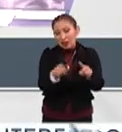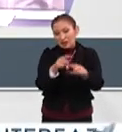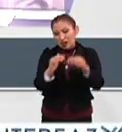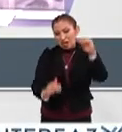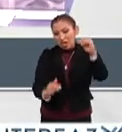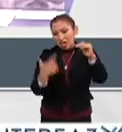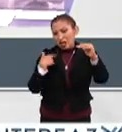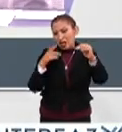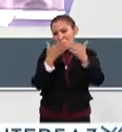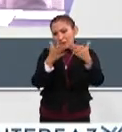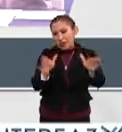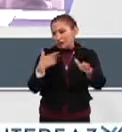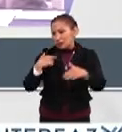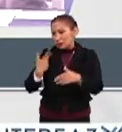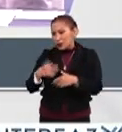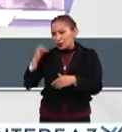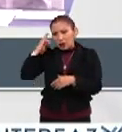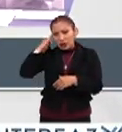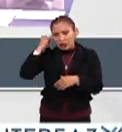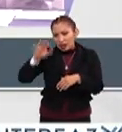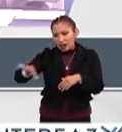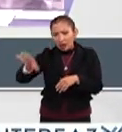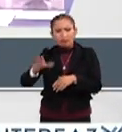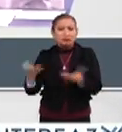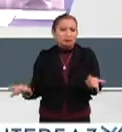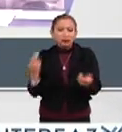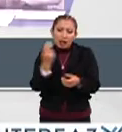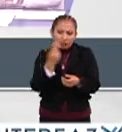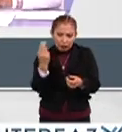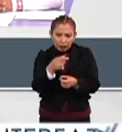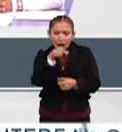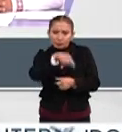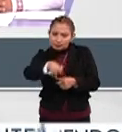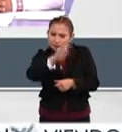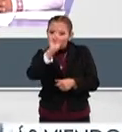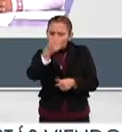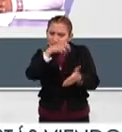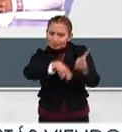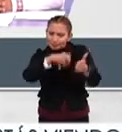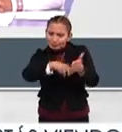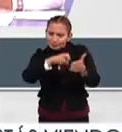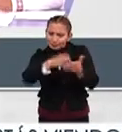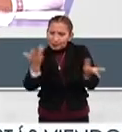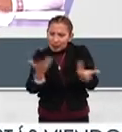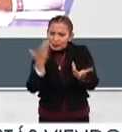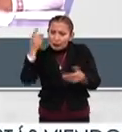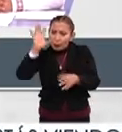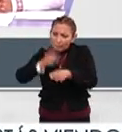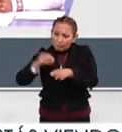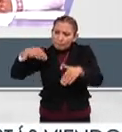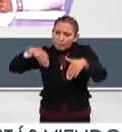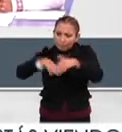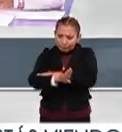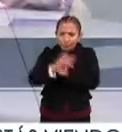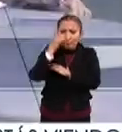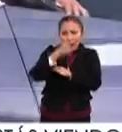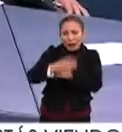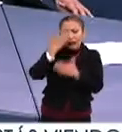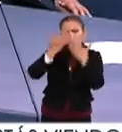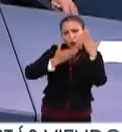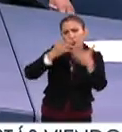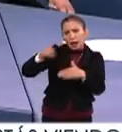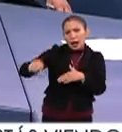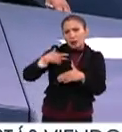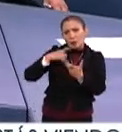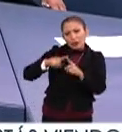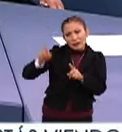diferencia entre la población abierta y la población indígena, nos parece que es necesario que las universidades convencionales también apliquen una política diferenciada